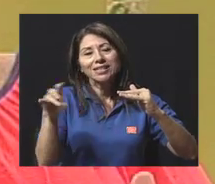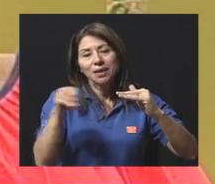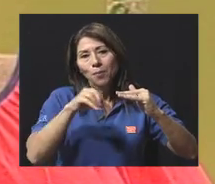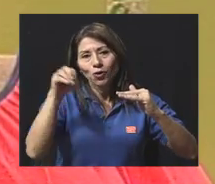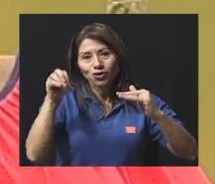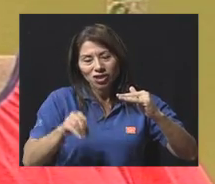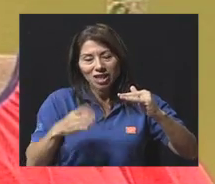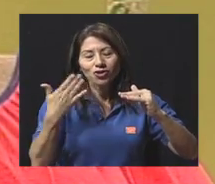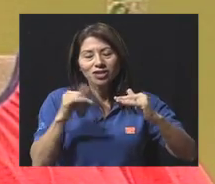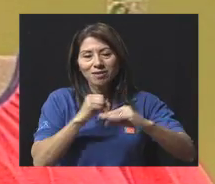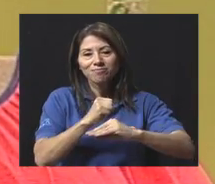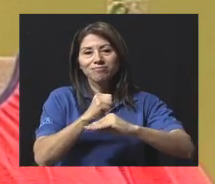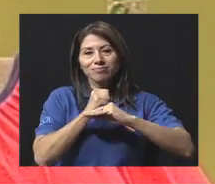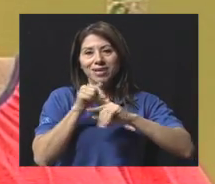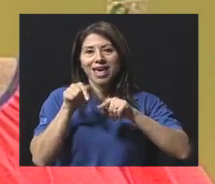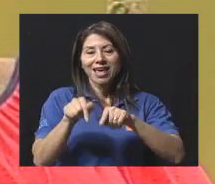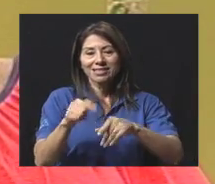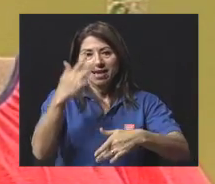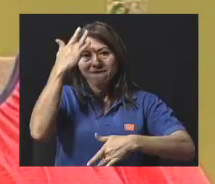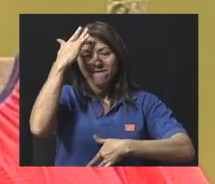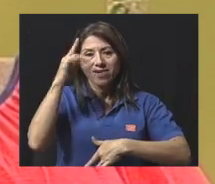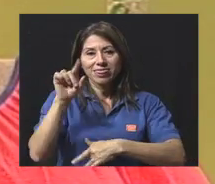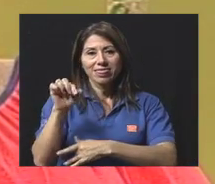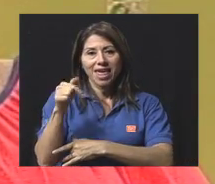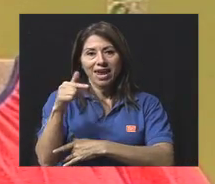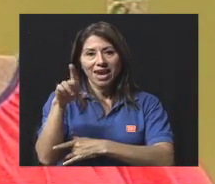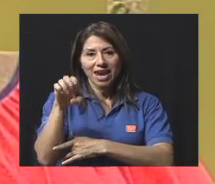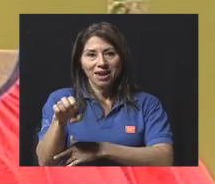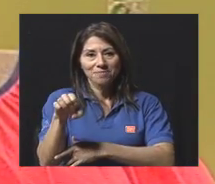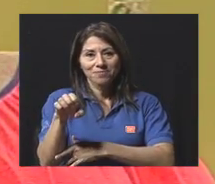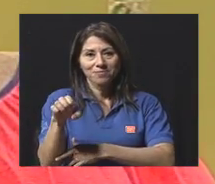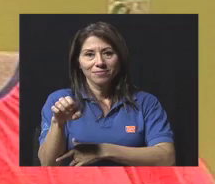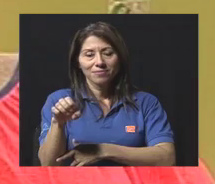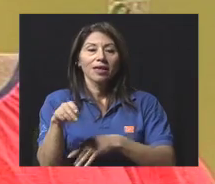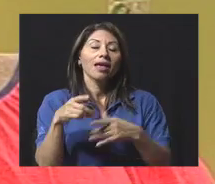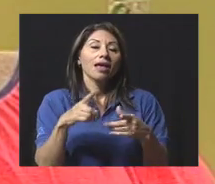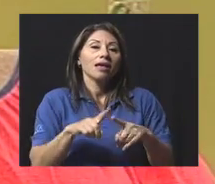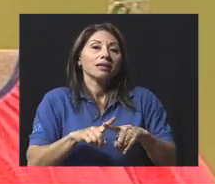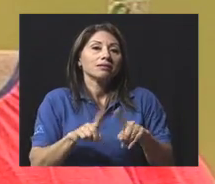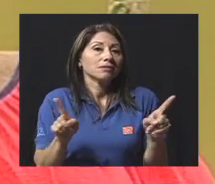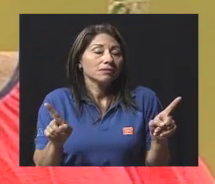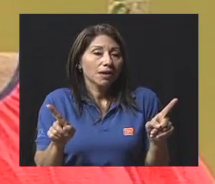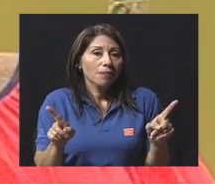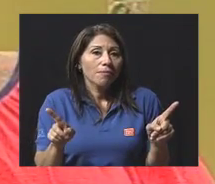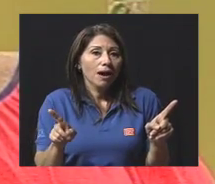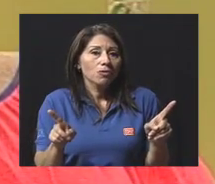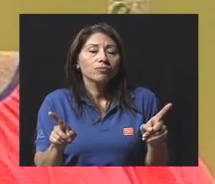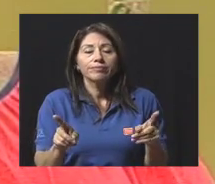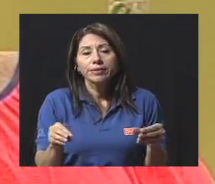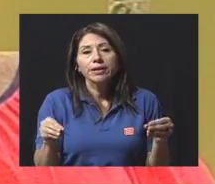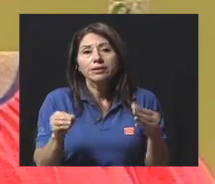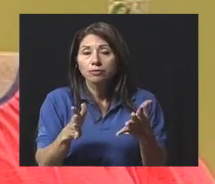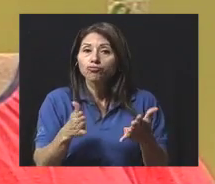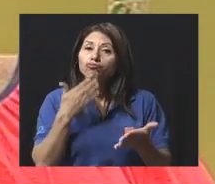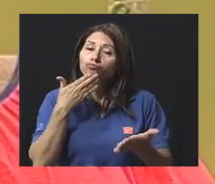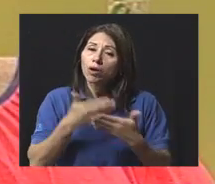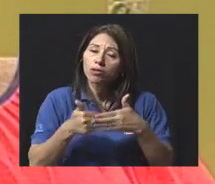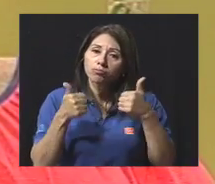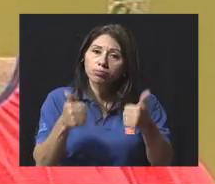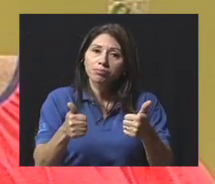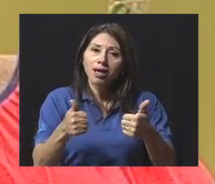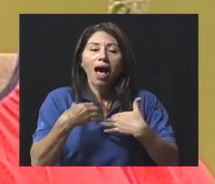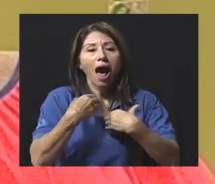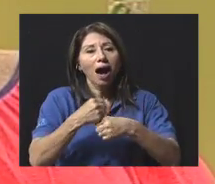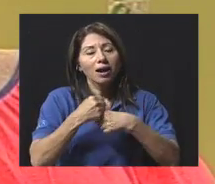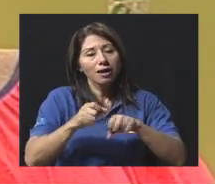de certidumbre decir que eso es dengue y no es chicua sin embargo es totalmente recomendable hacer los dos